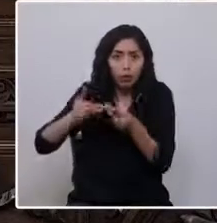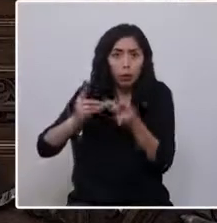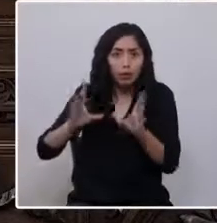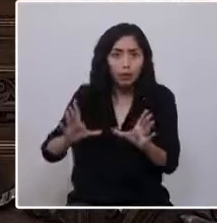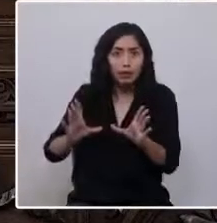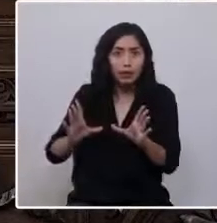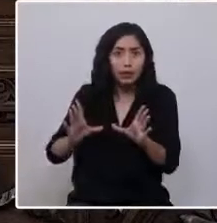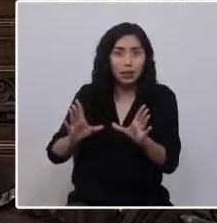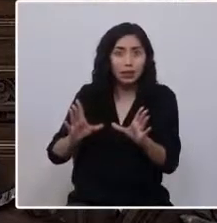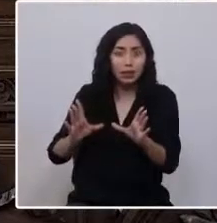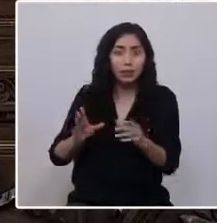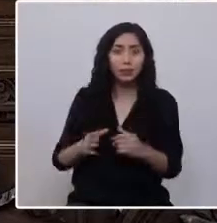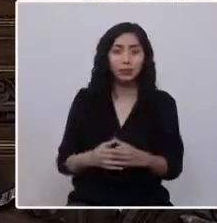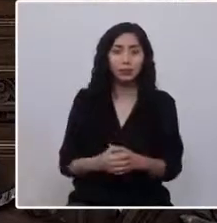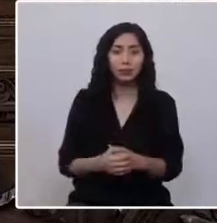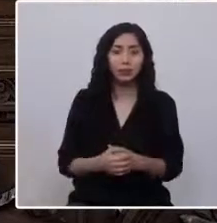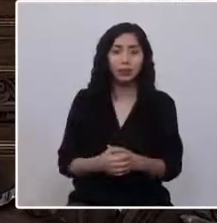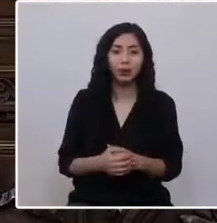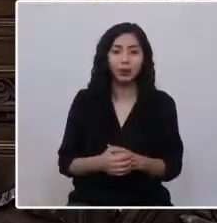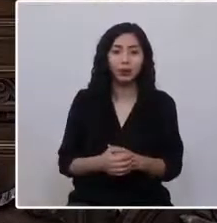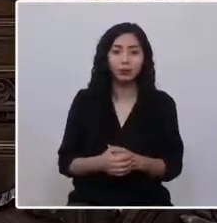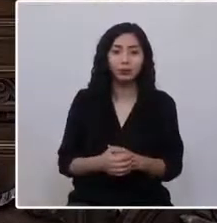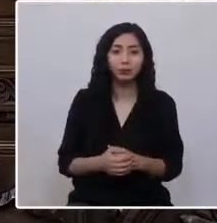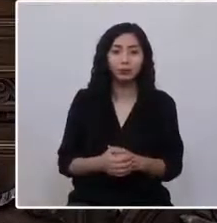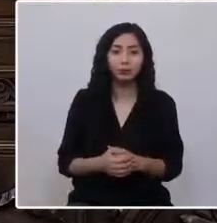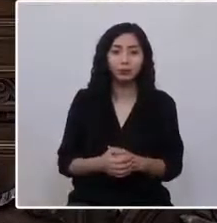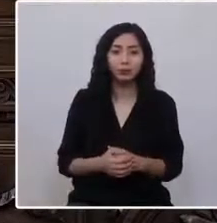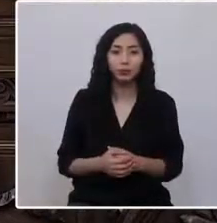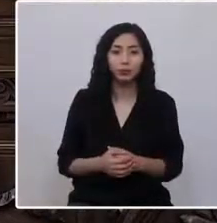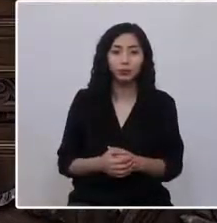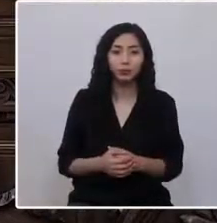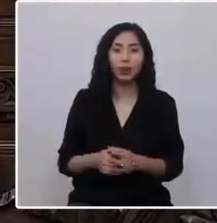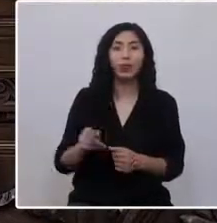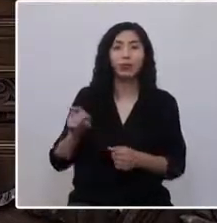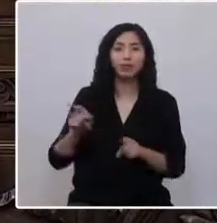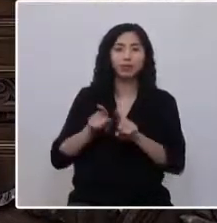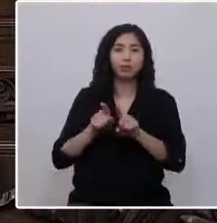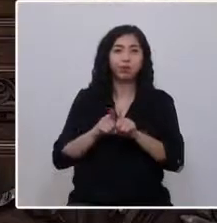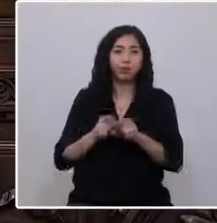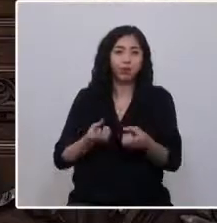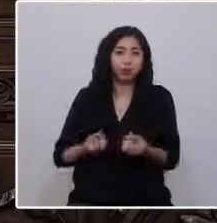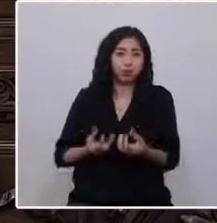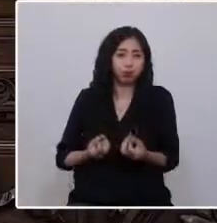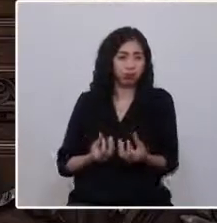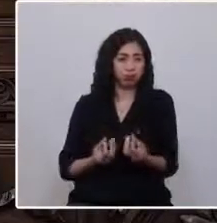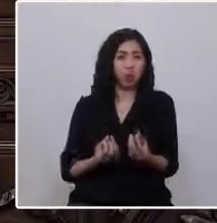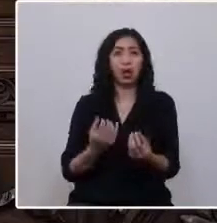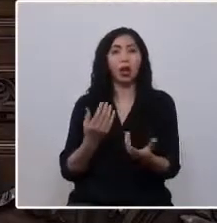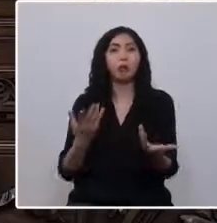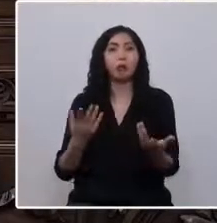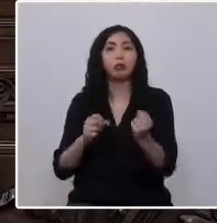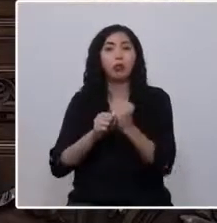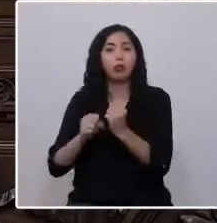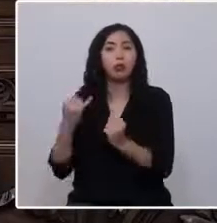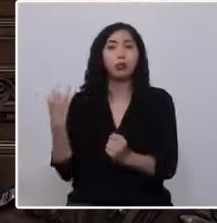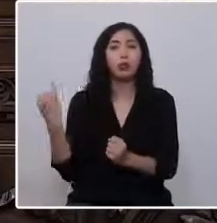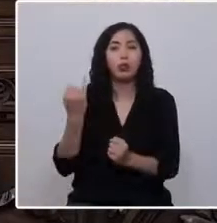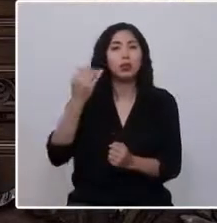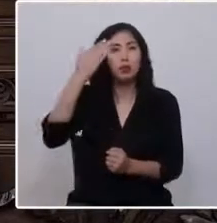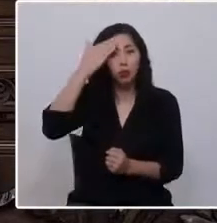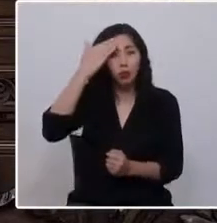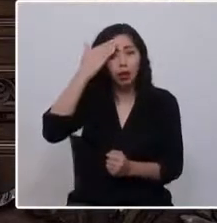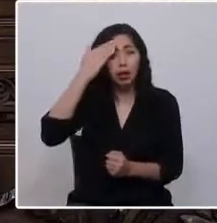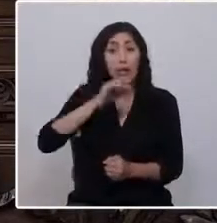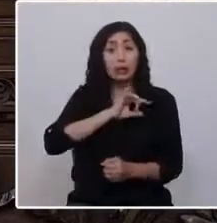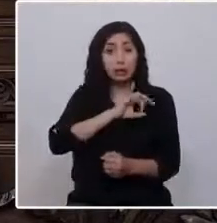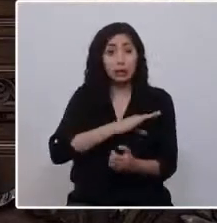en cuestión habilidad no no deja de ser un intento de colocarla por encima de la soberanía popular si le requiere garantizar que las